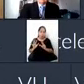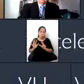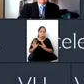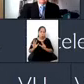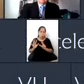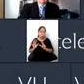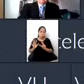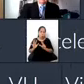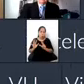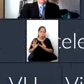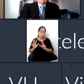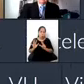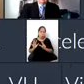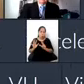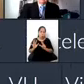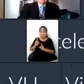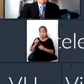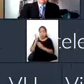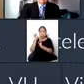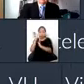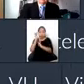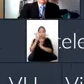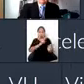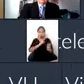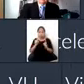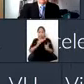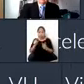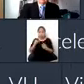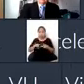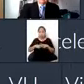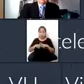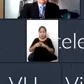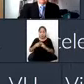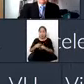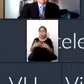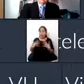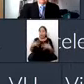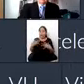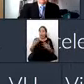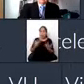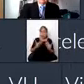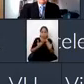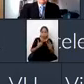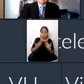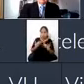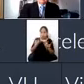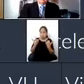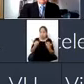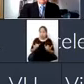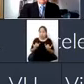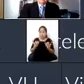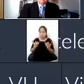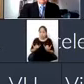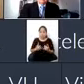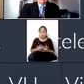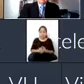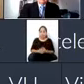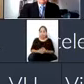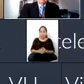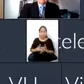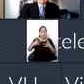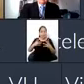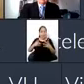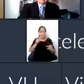ponentes que están listos para esta extraordinaria, extraordinario conversatorio que tenemos el día de hoy en Entre Aliados.